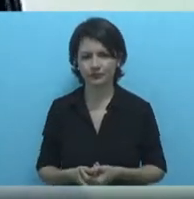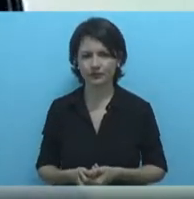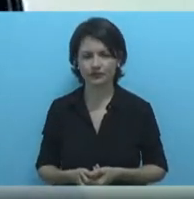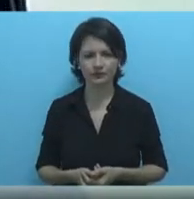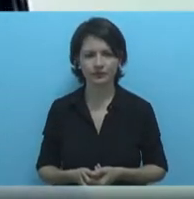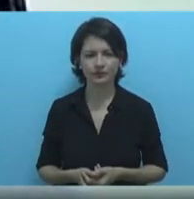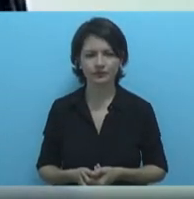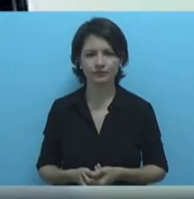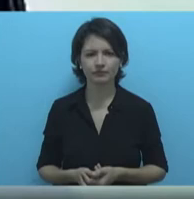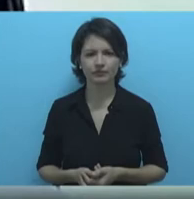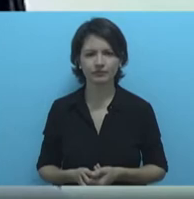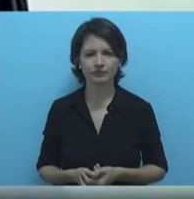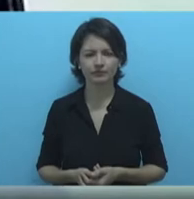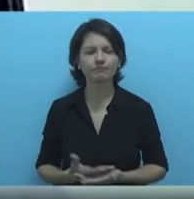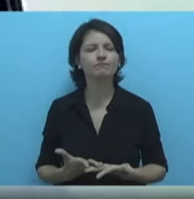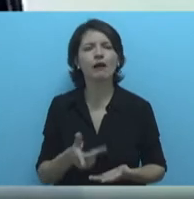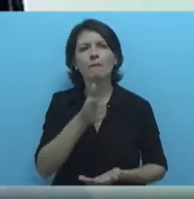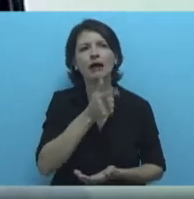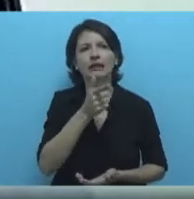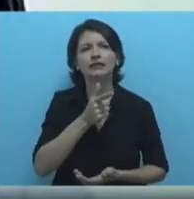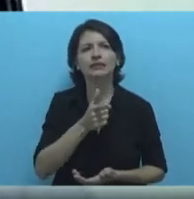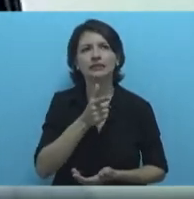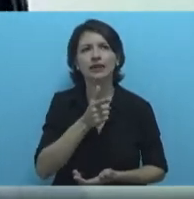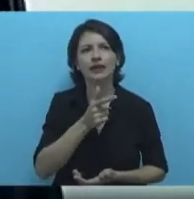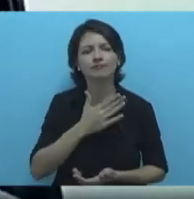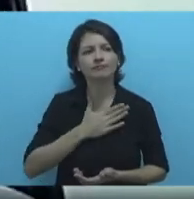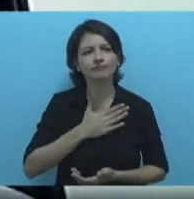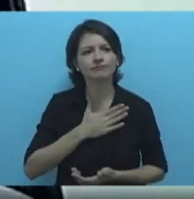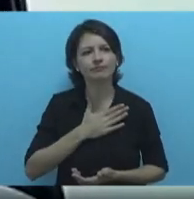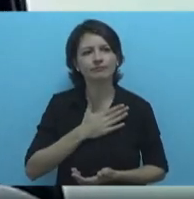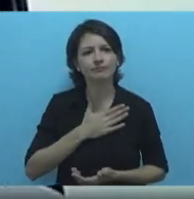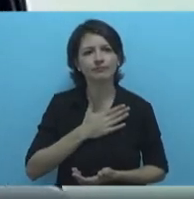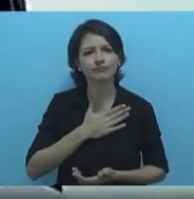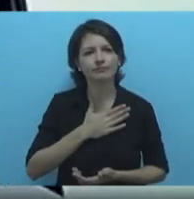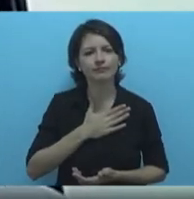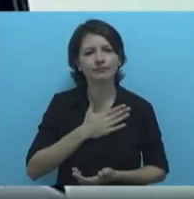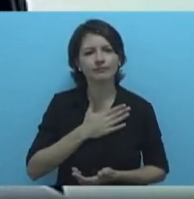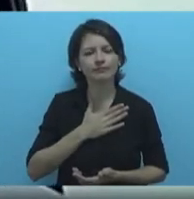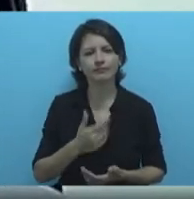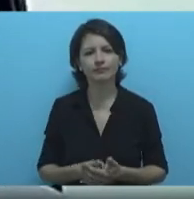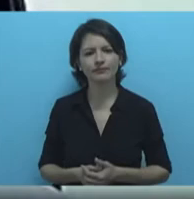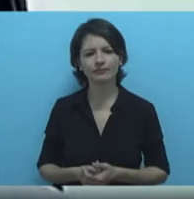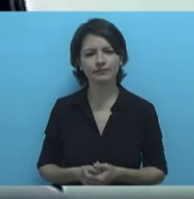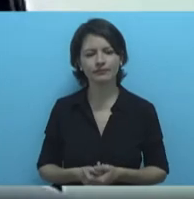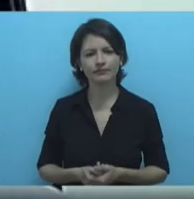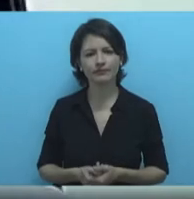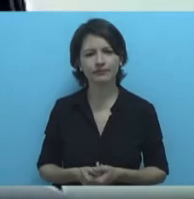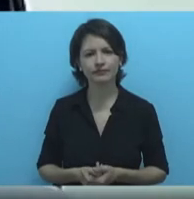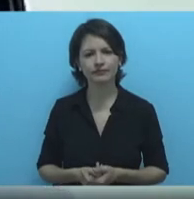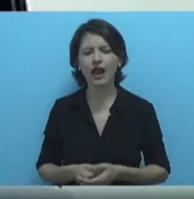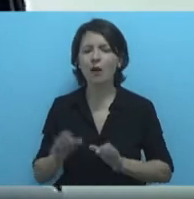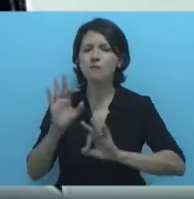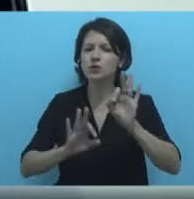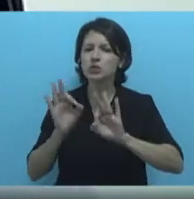me parece que este estamos dando como hemos dado evidencias en proyectos